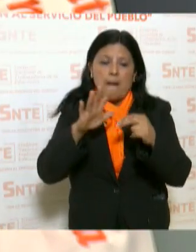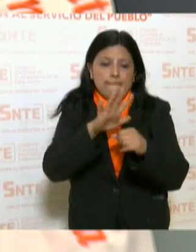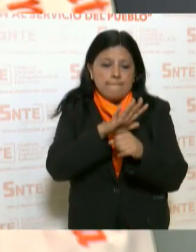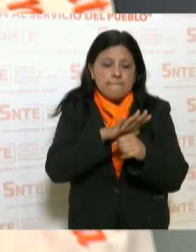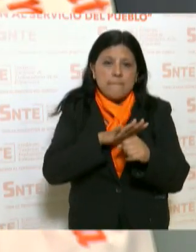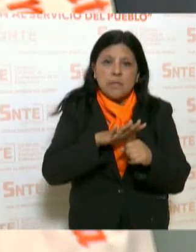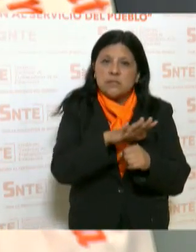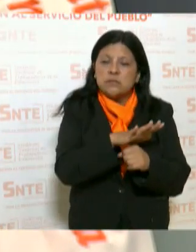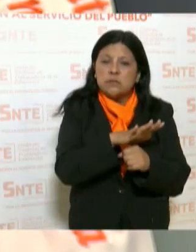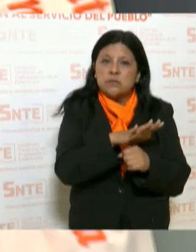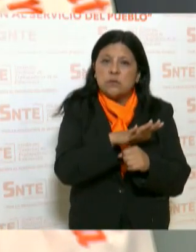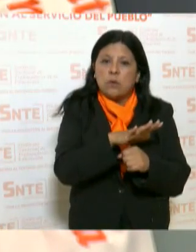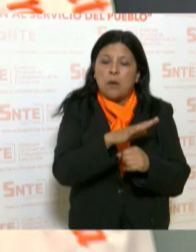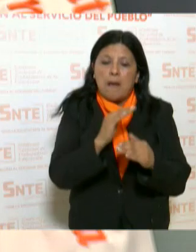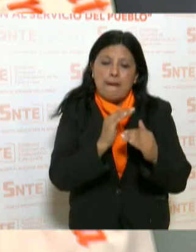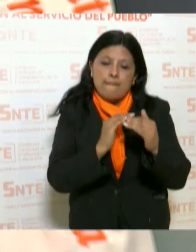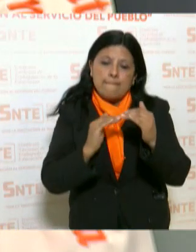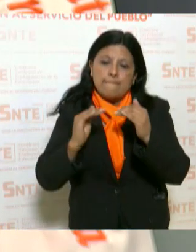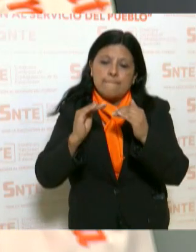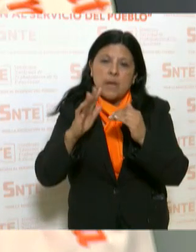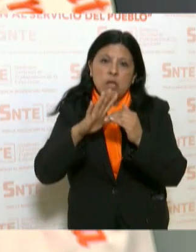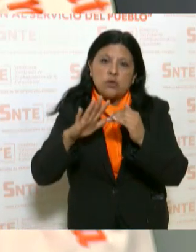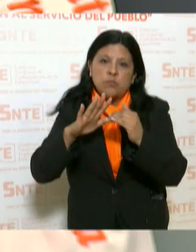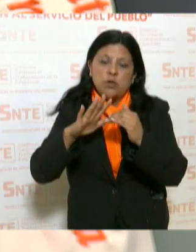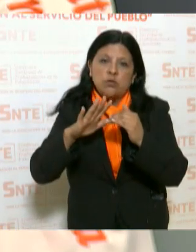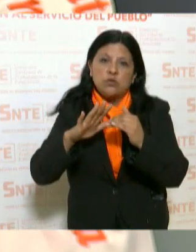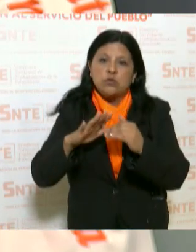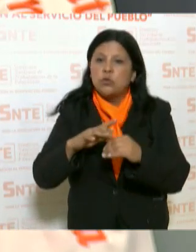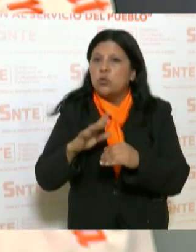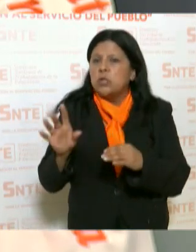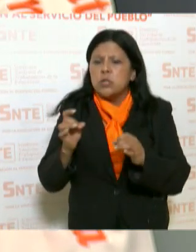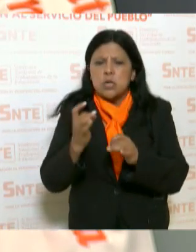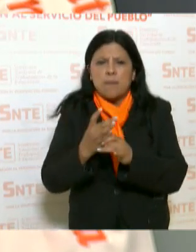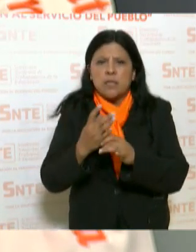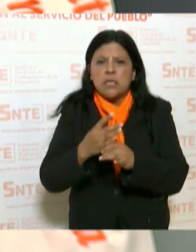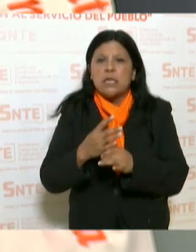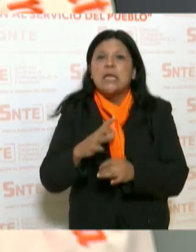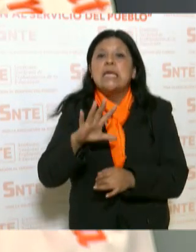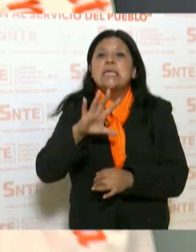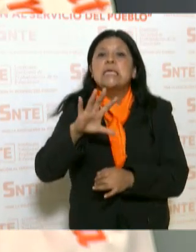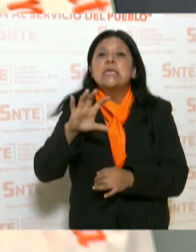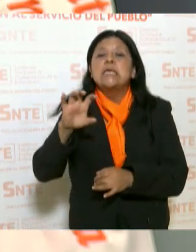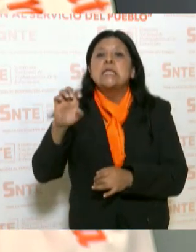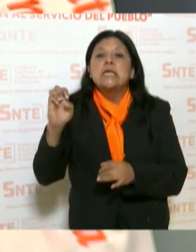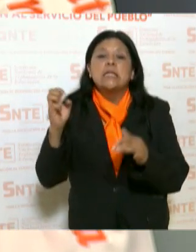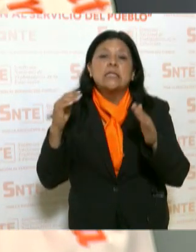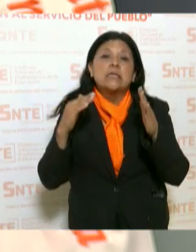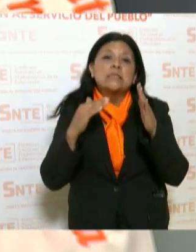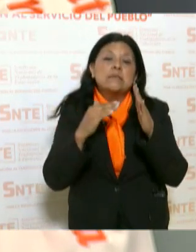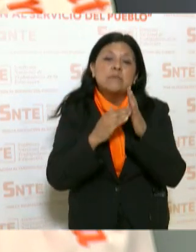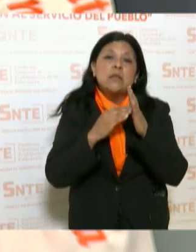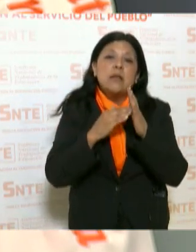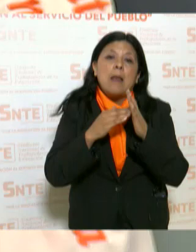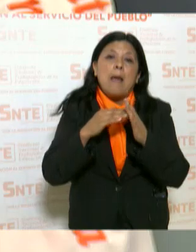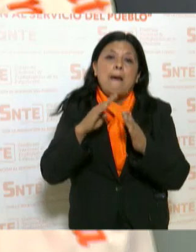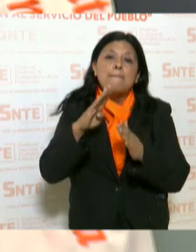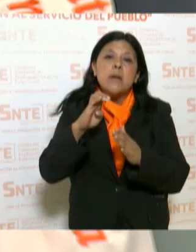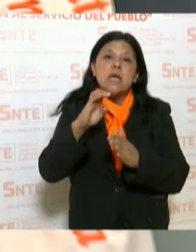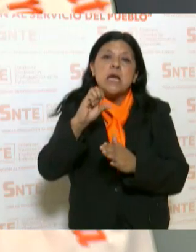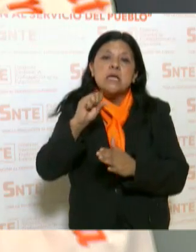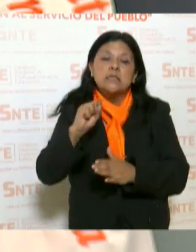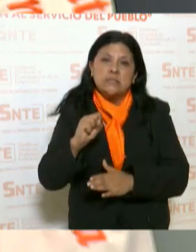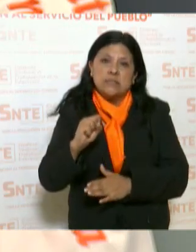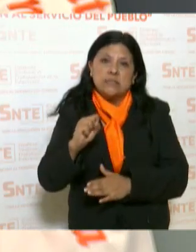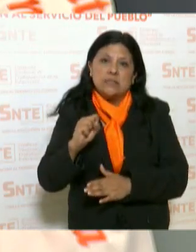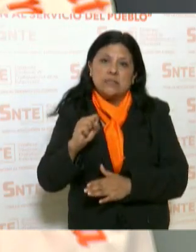básico, medio superior, son casi 500,000 becas, mucho más